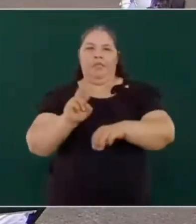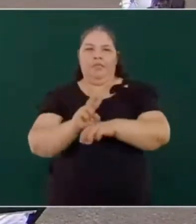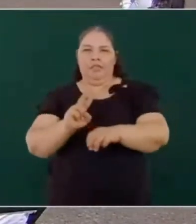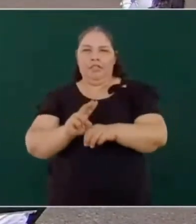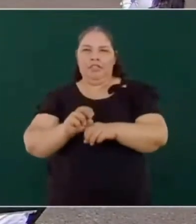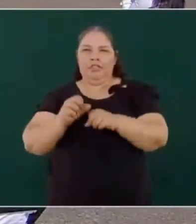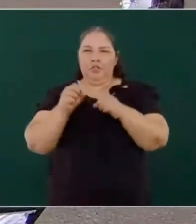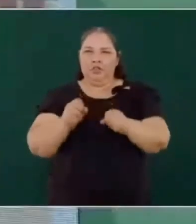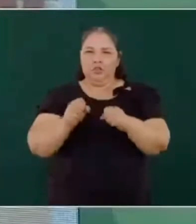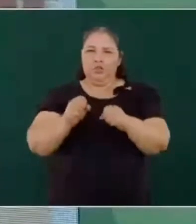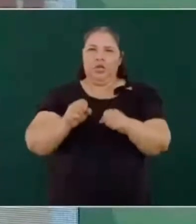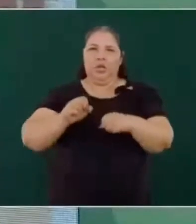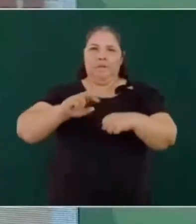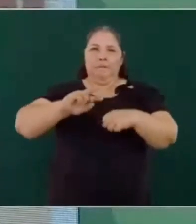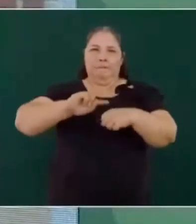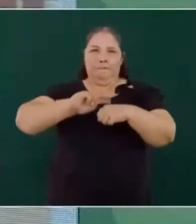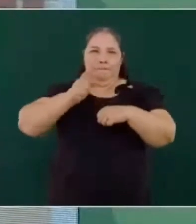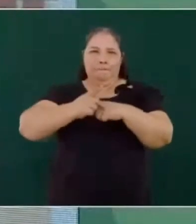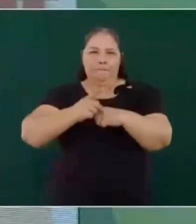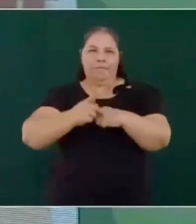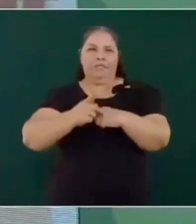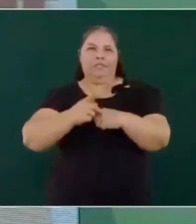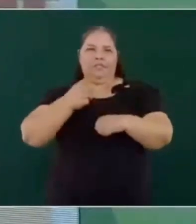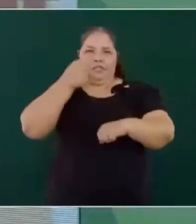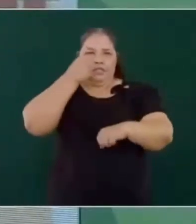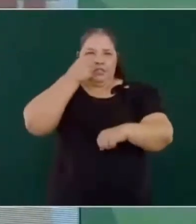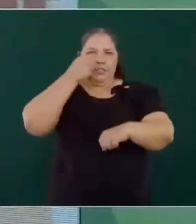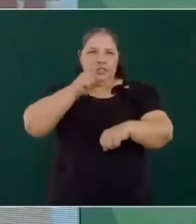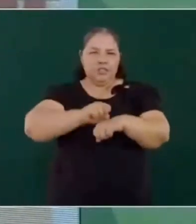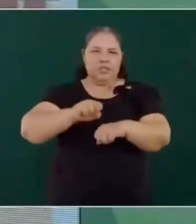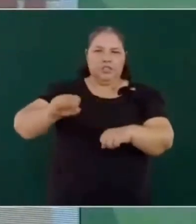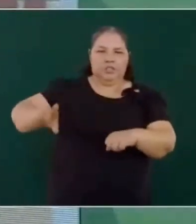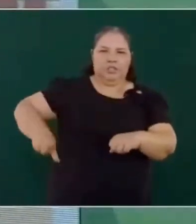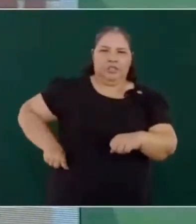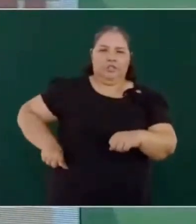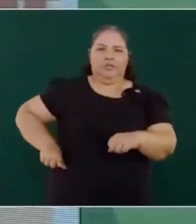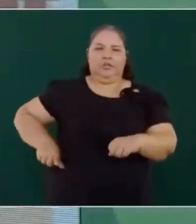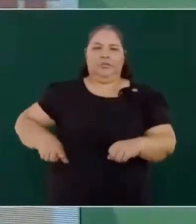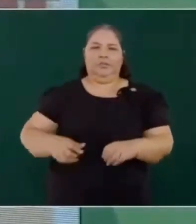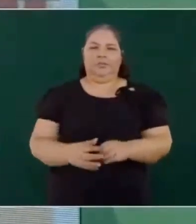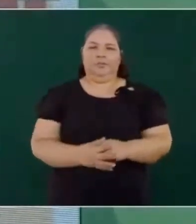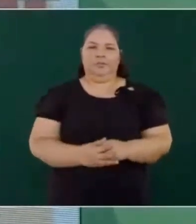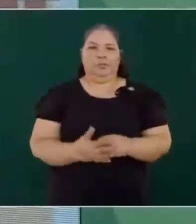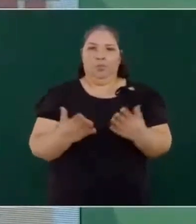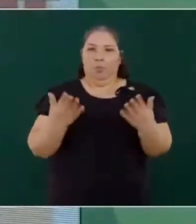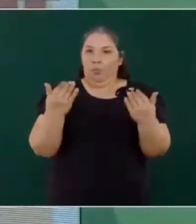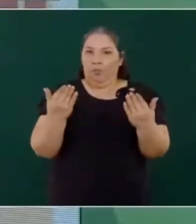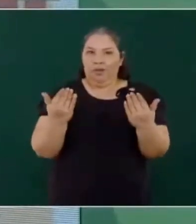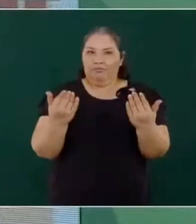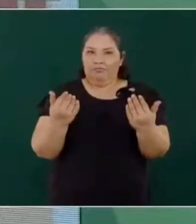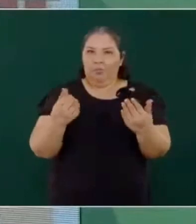Pública, Relaciones Exteriores, Secretaría de Gobernación. No hay.